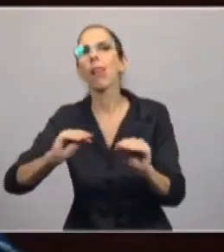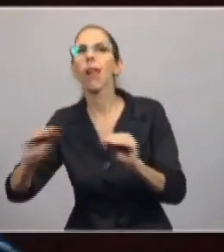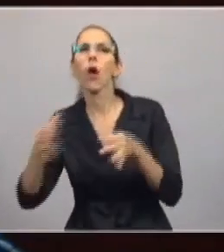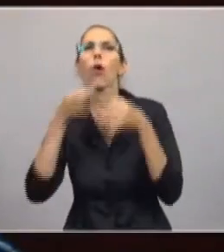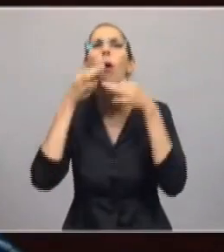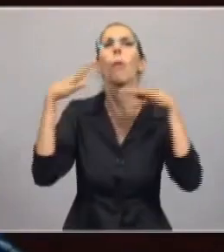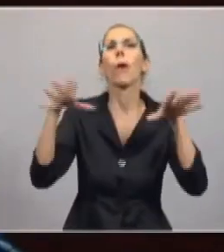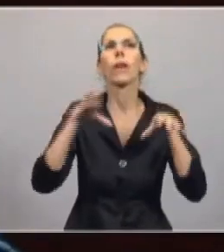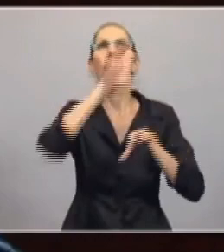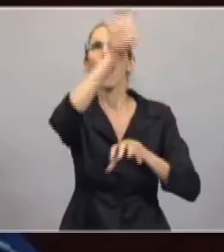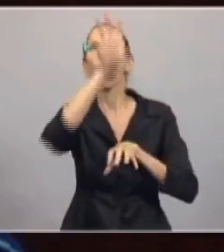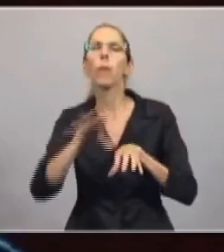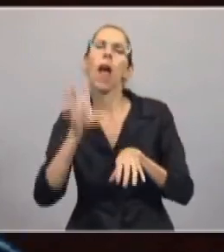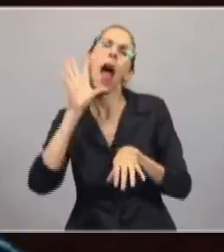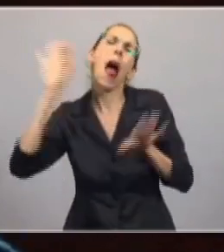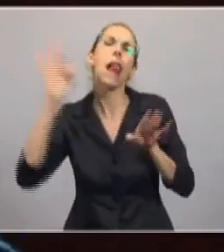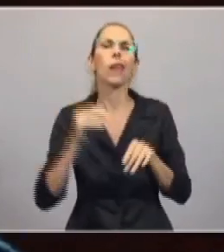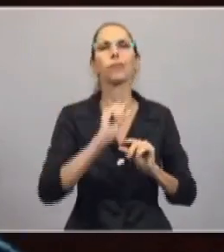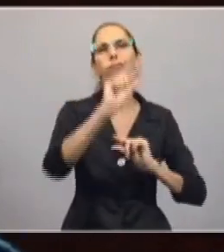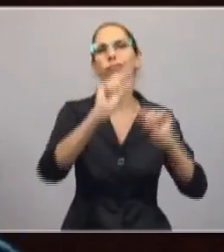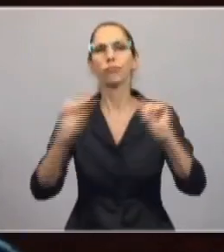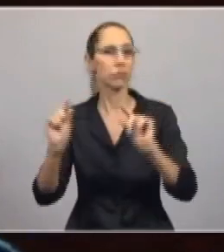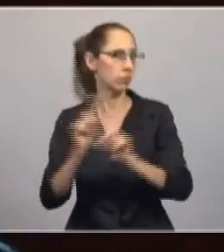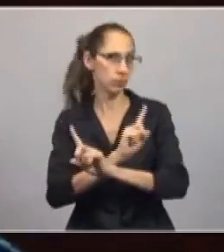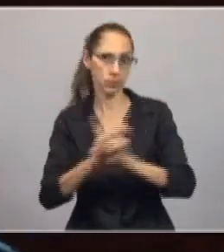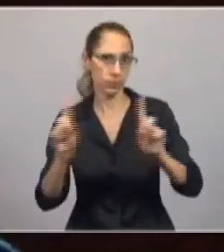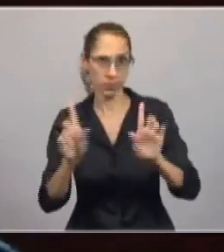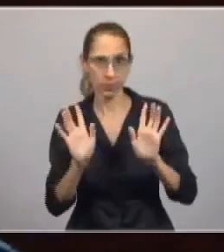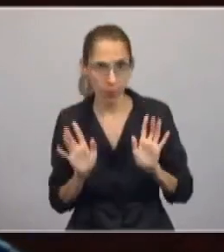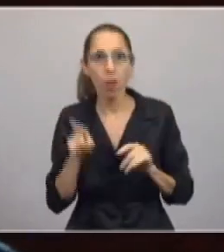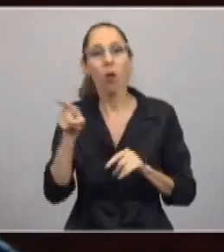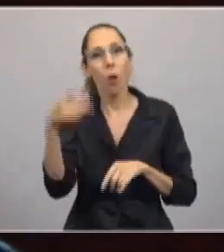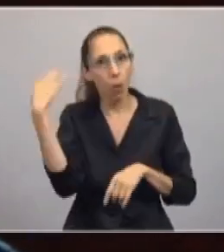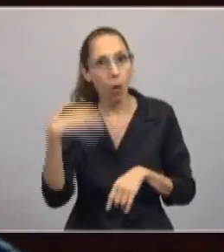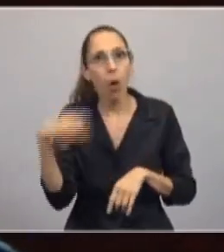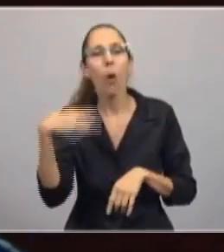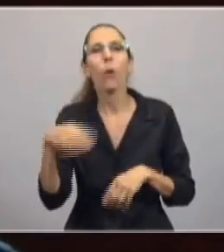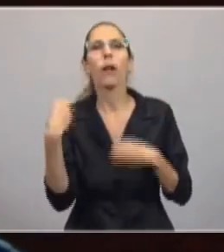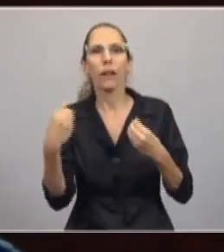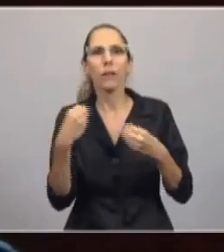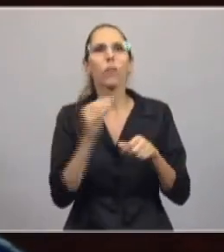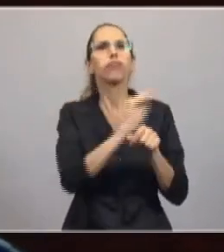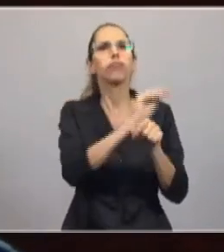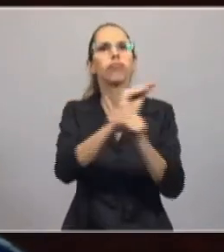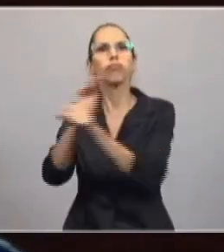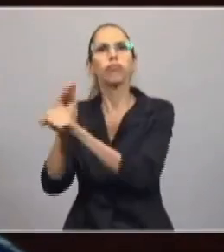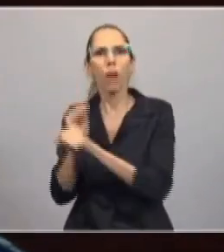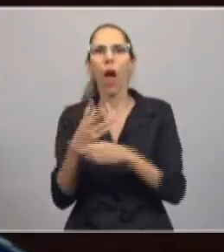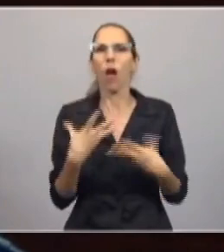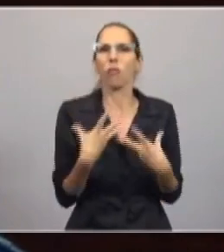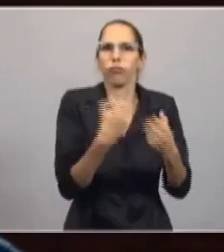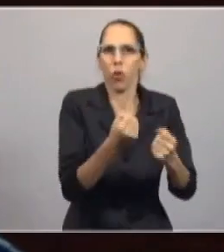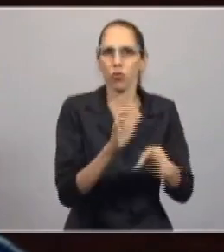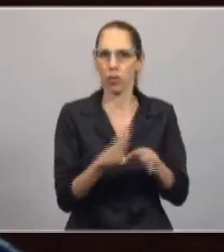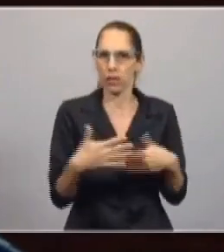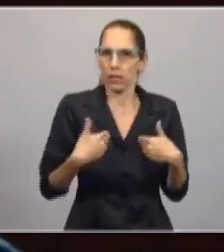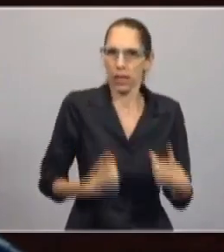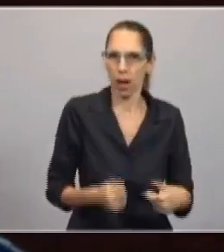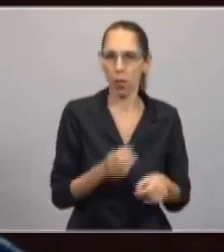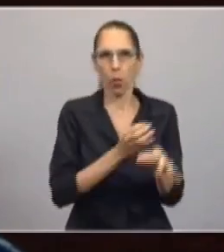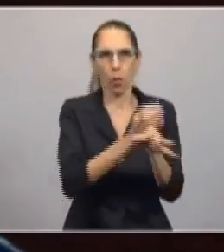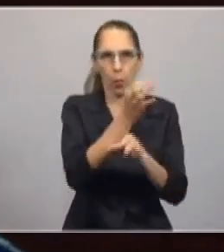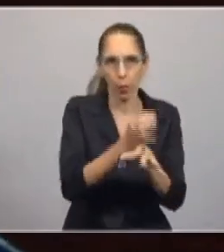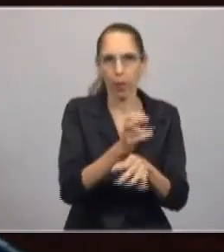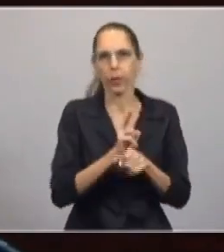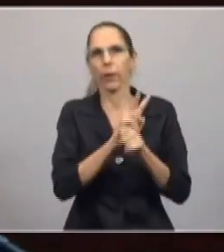a las provincias, sino que tiene la obligación de contribuir al sostenimiento también de la salud, la educación, la seguridad,